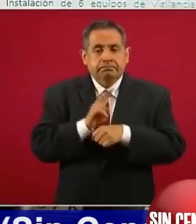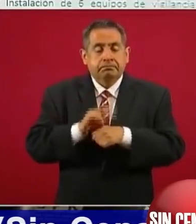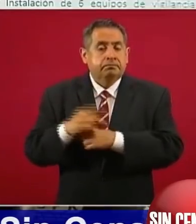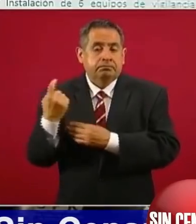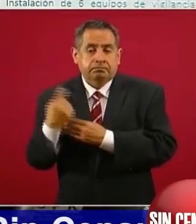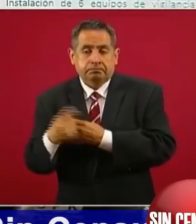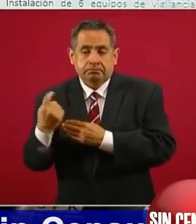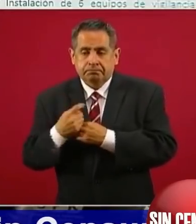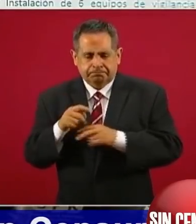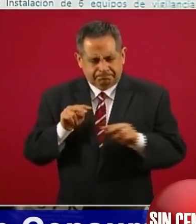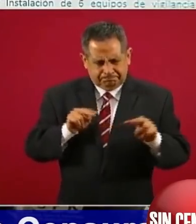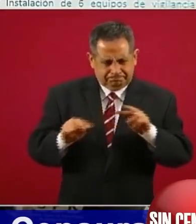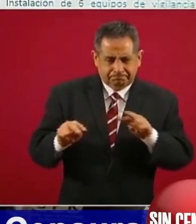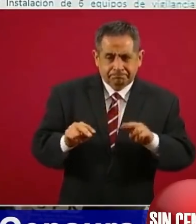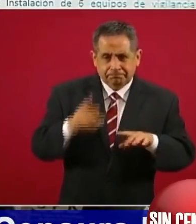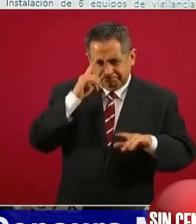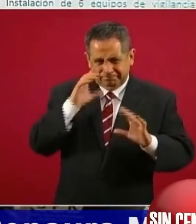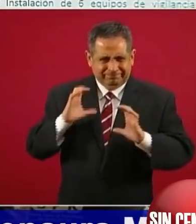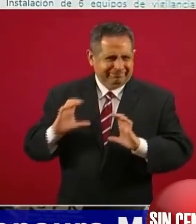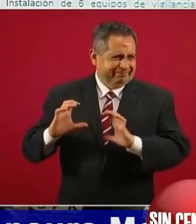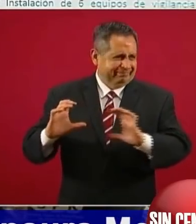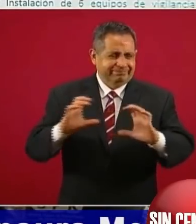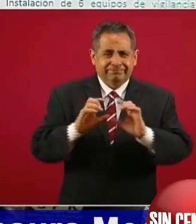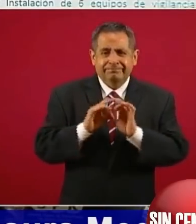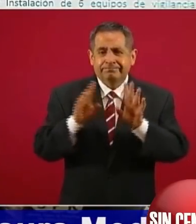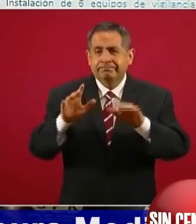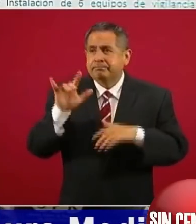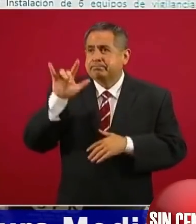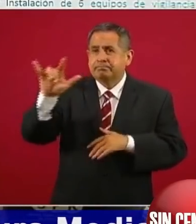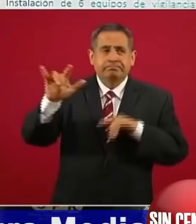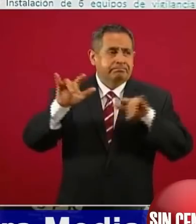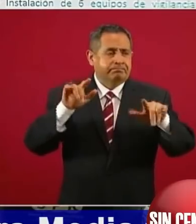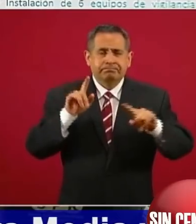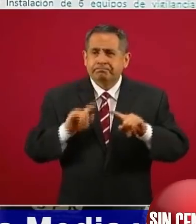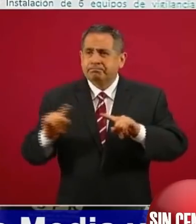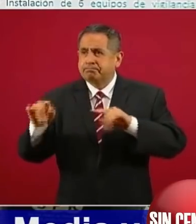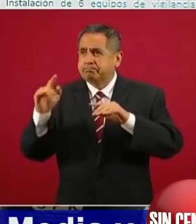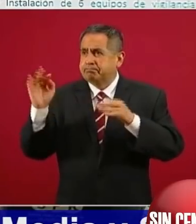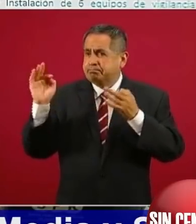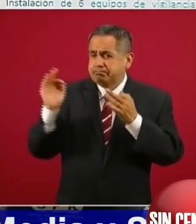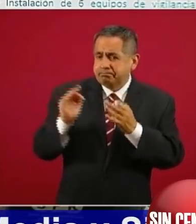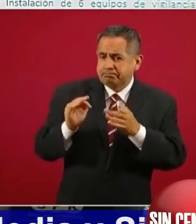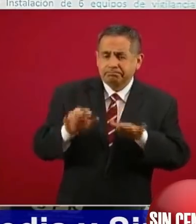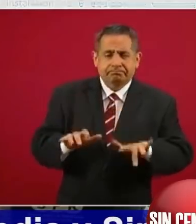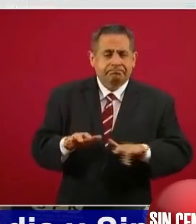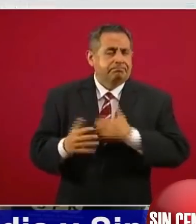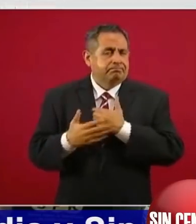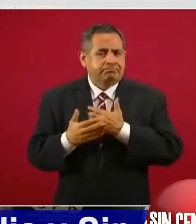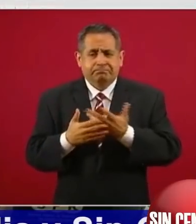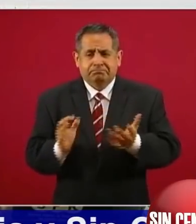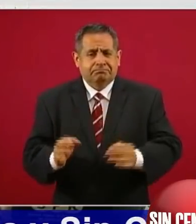automática que permiten posicionar mucho mejor cada uno de los aeronaves en las zonas de aproximación. Adelante.